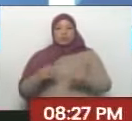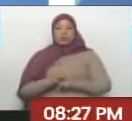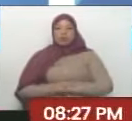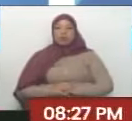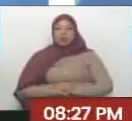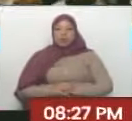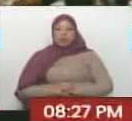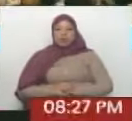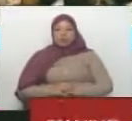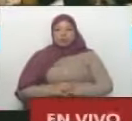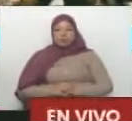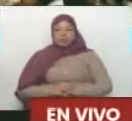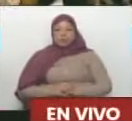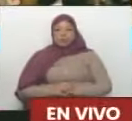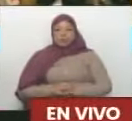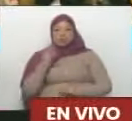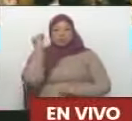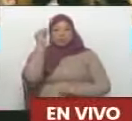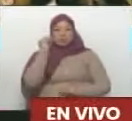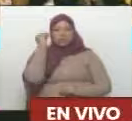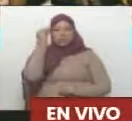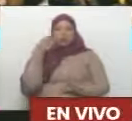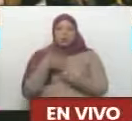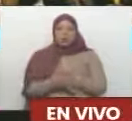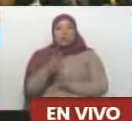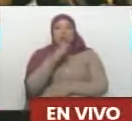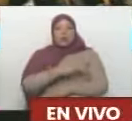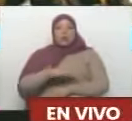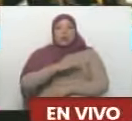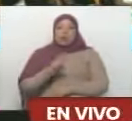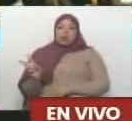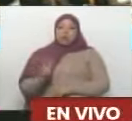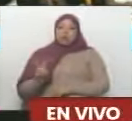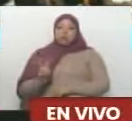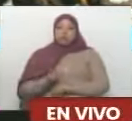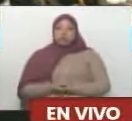reflexión para el nacimiento de esta gran misión.